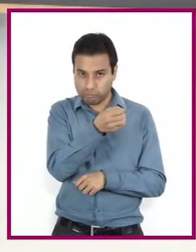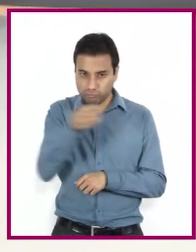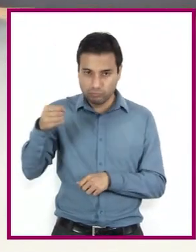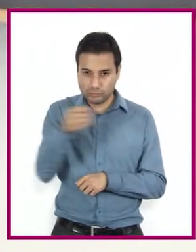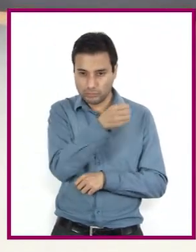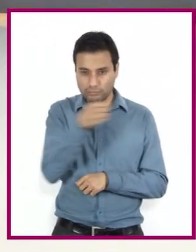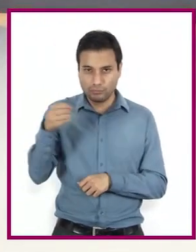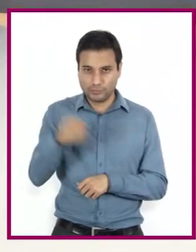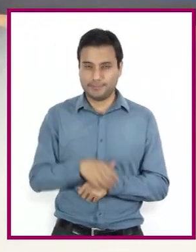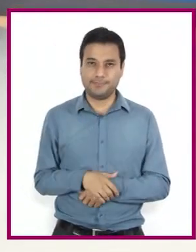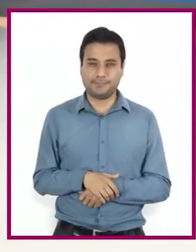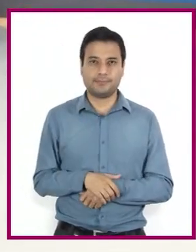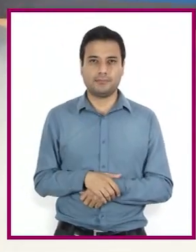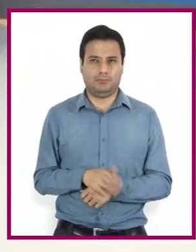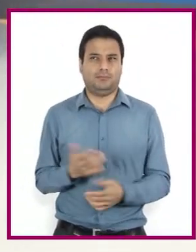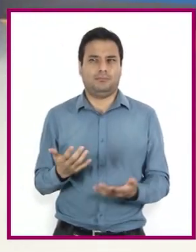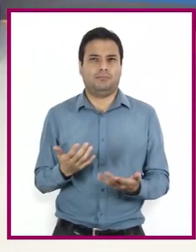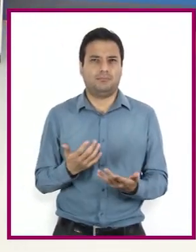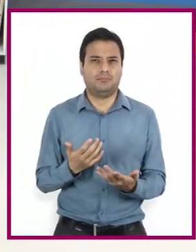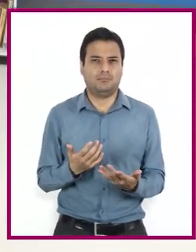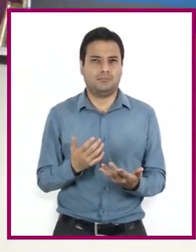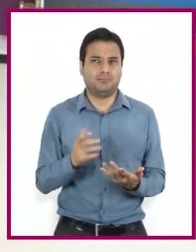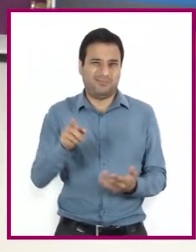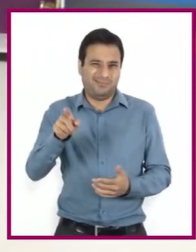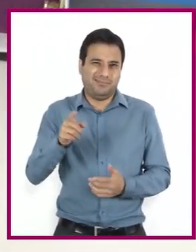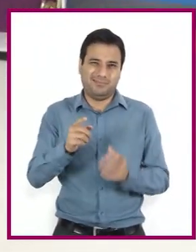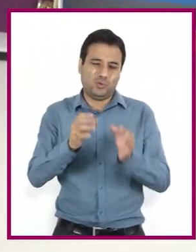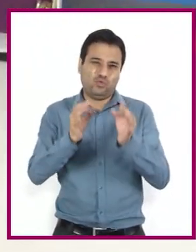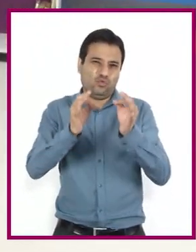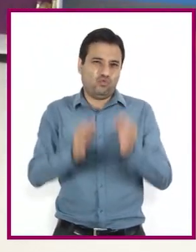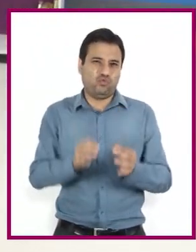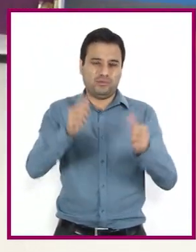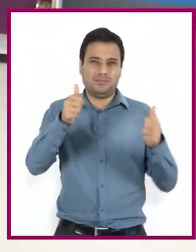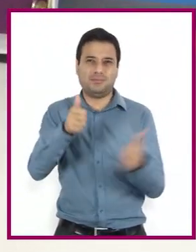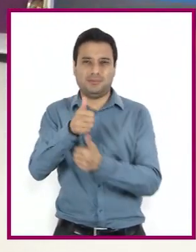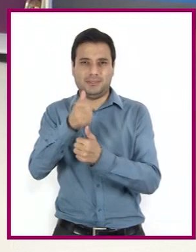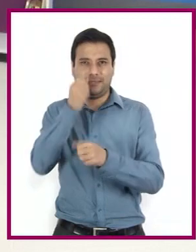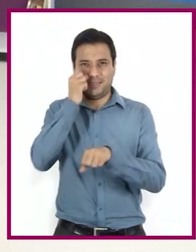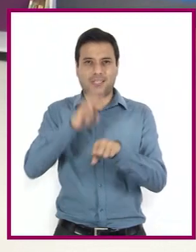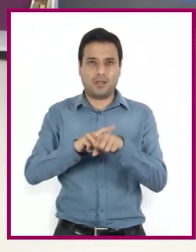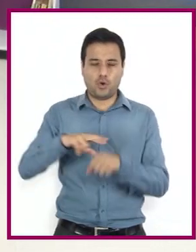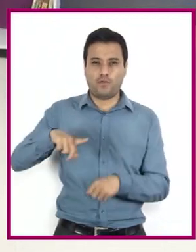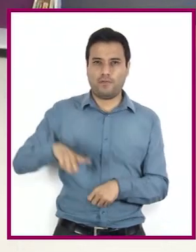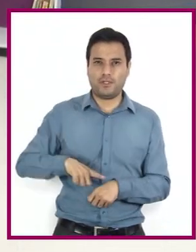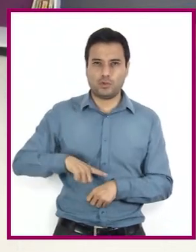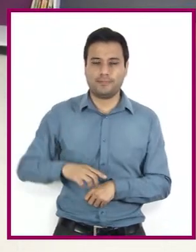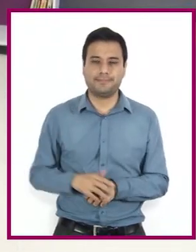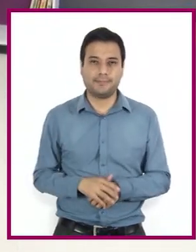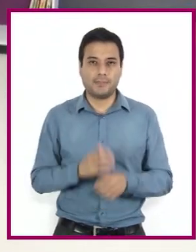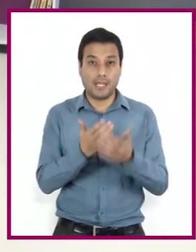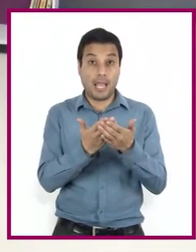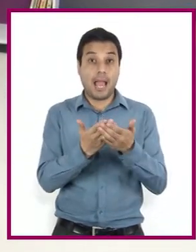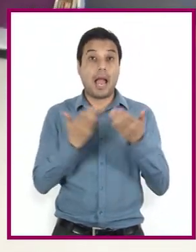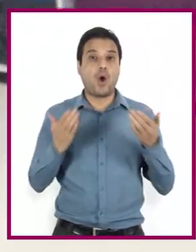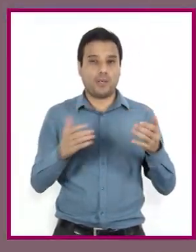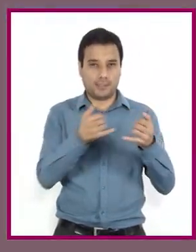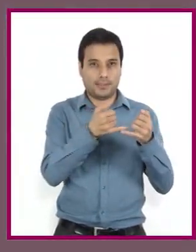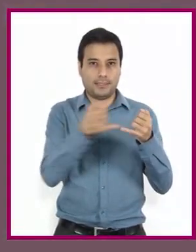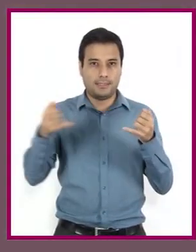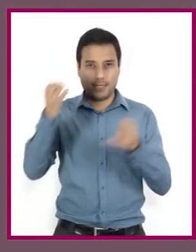periodo. Dependía directamente de la Secretaría de Gobernación. Ahora completemos la línea del